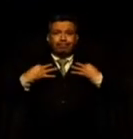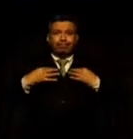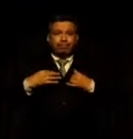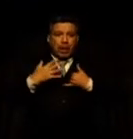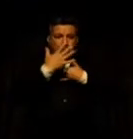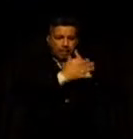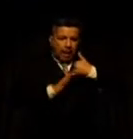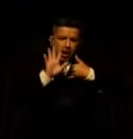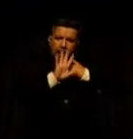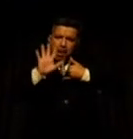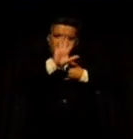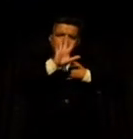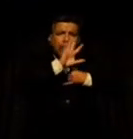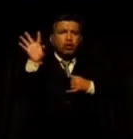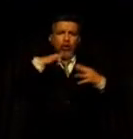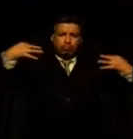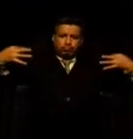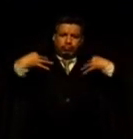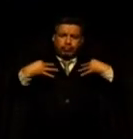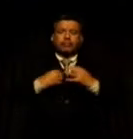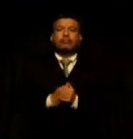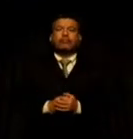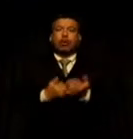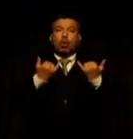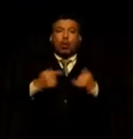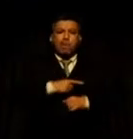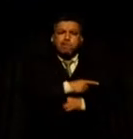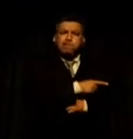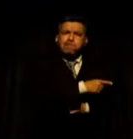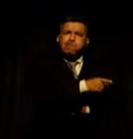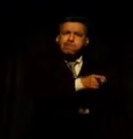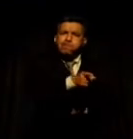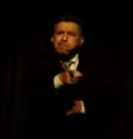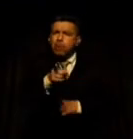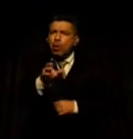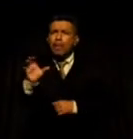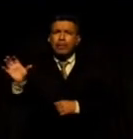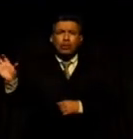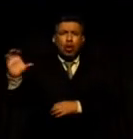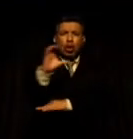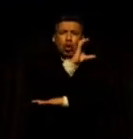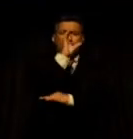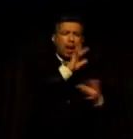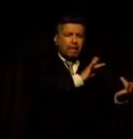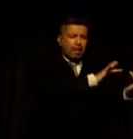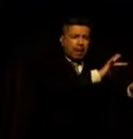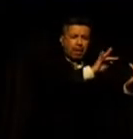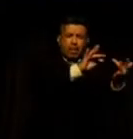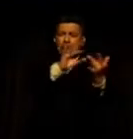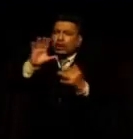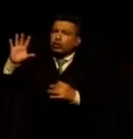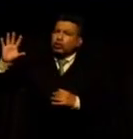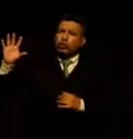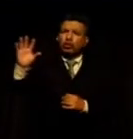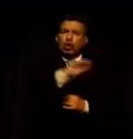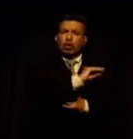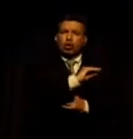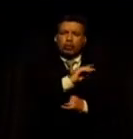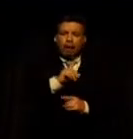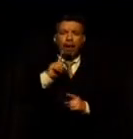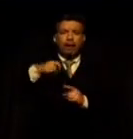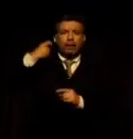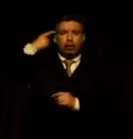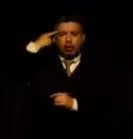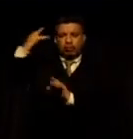regiones del país aquí hoy tenemos a todos los colombianos conectados y conectados con este